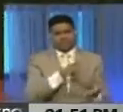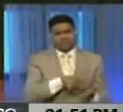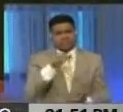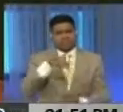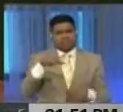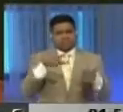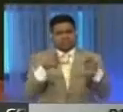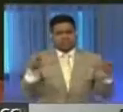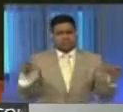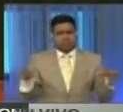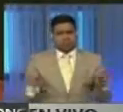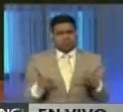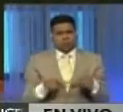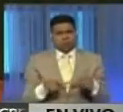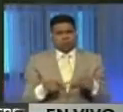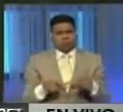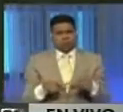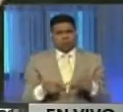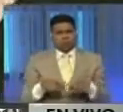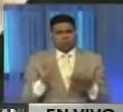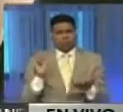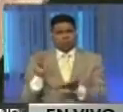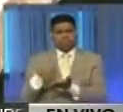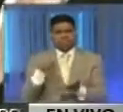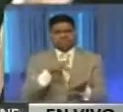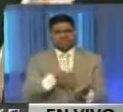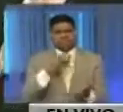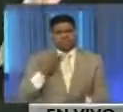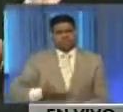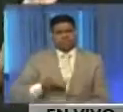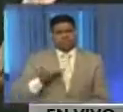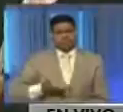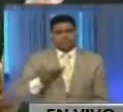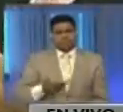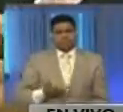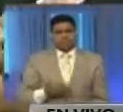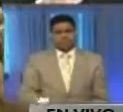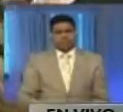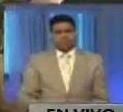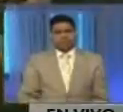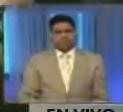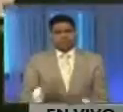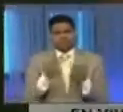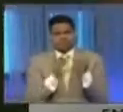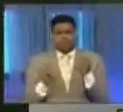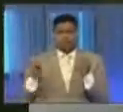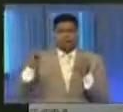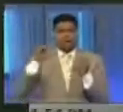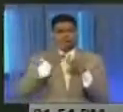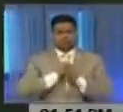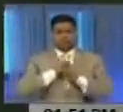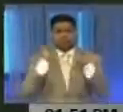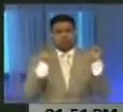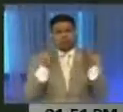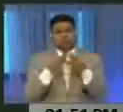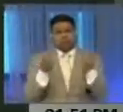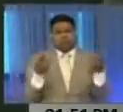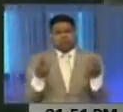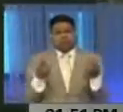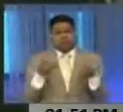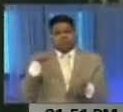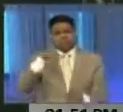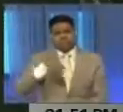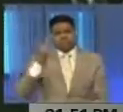Salón Ayacucho para participar en esta importante jornada de alto impacto económico para nuestro